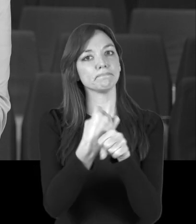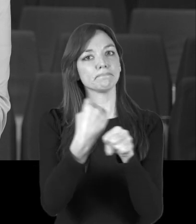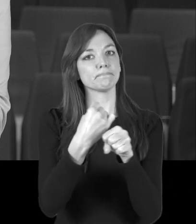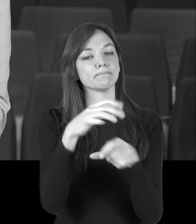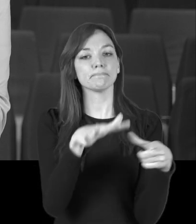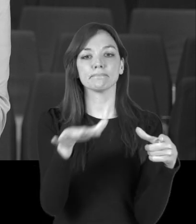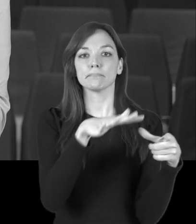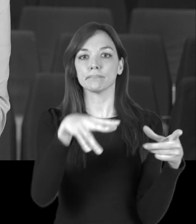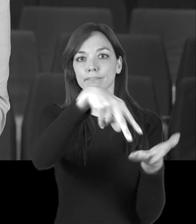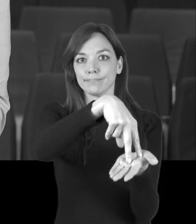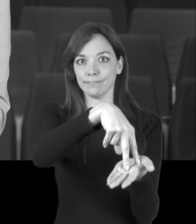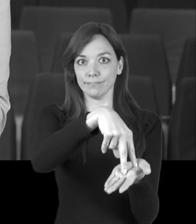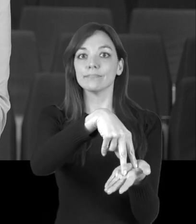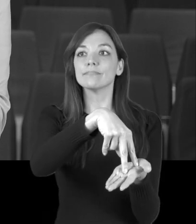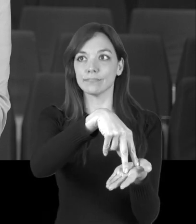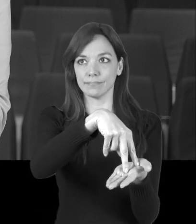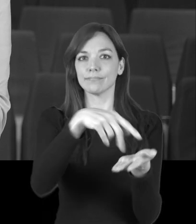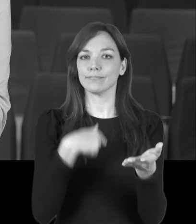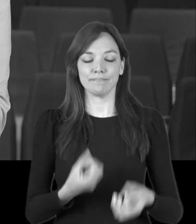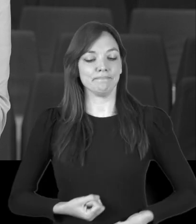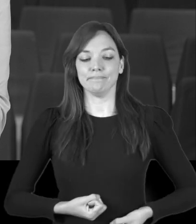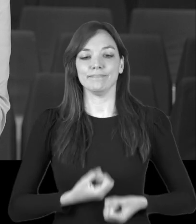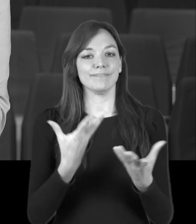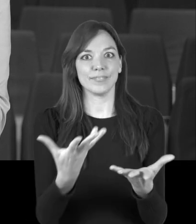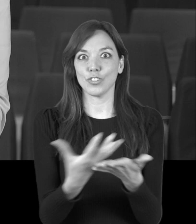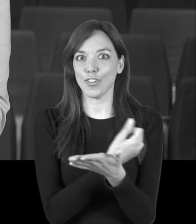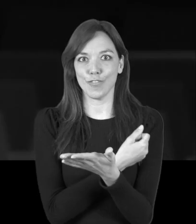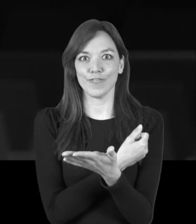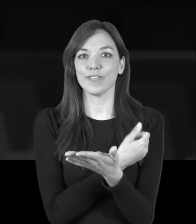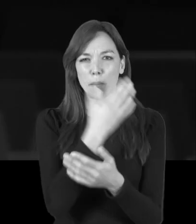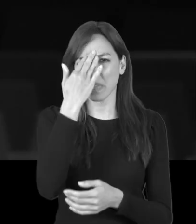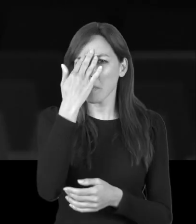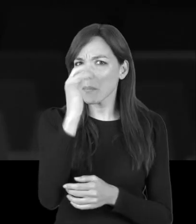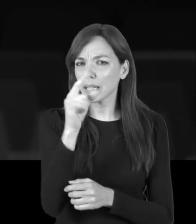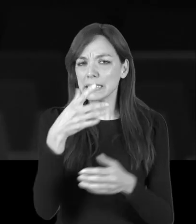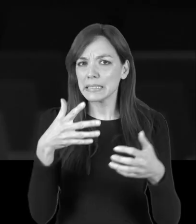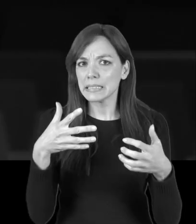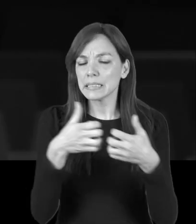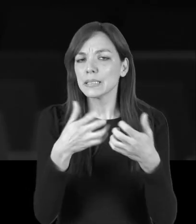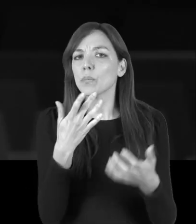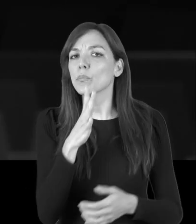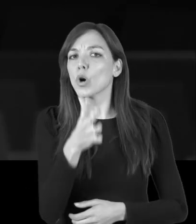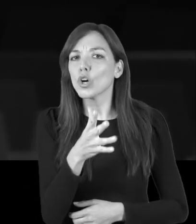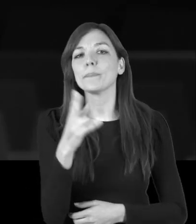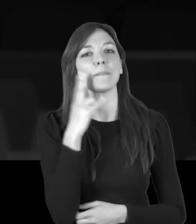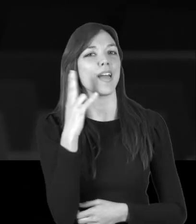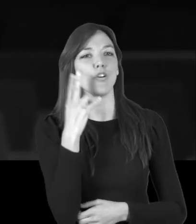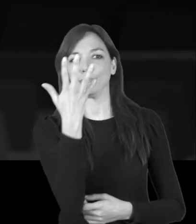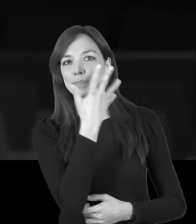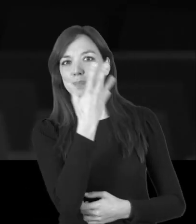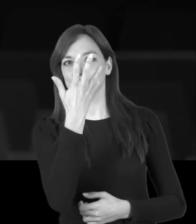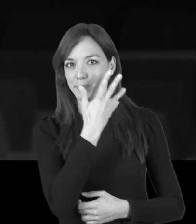entonces yo voy a trabajar y voy a darlo todo. Principalmente creo que es el miedo a lo